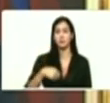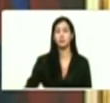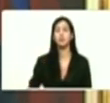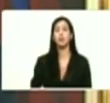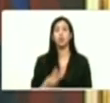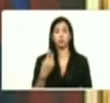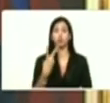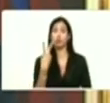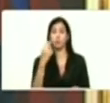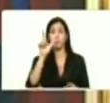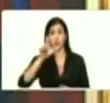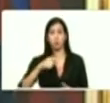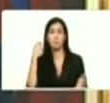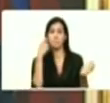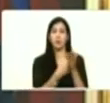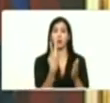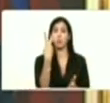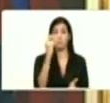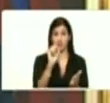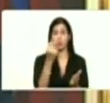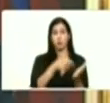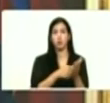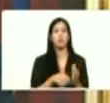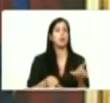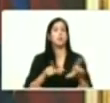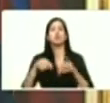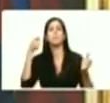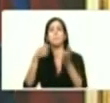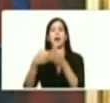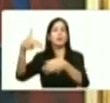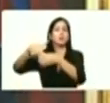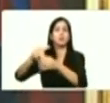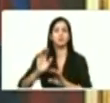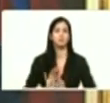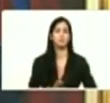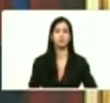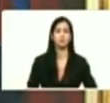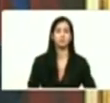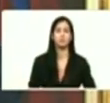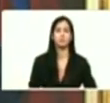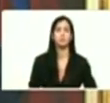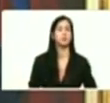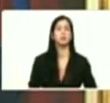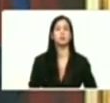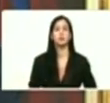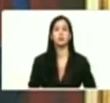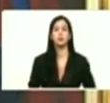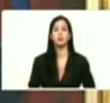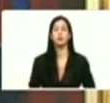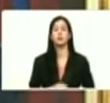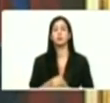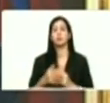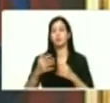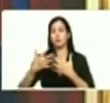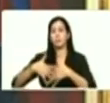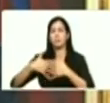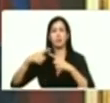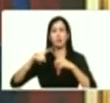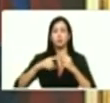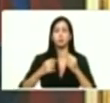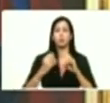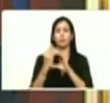hechas de gasolina la verdadera estructura de costos del transporte público en manos de particulares privados y cooperativistas